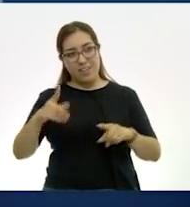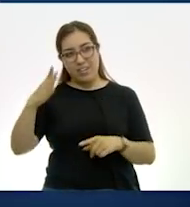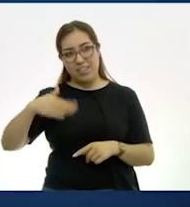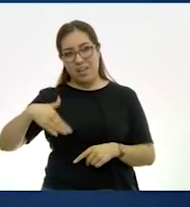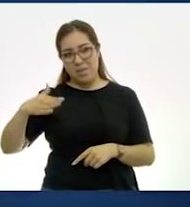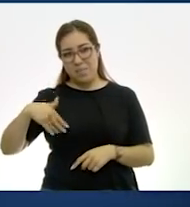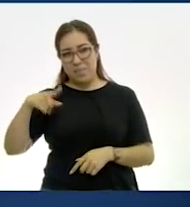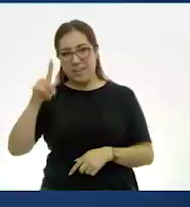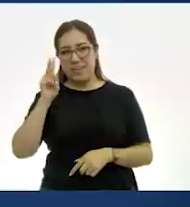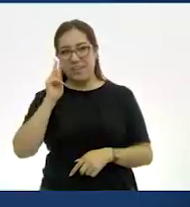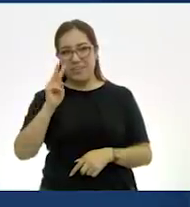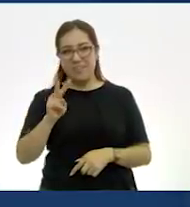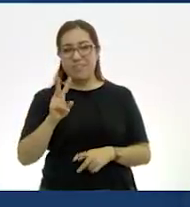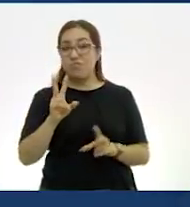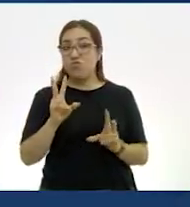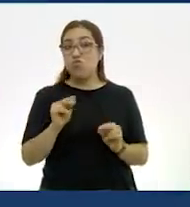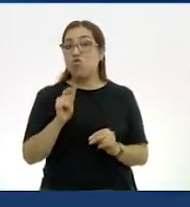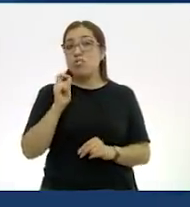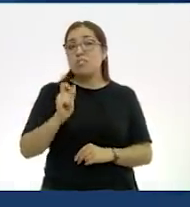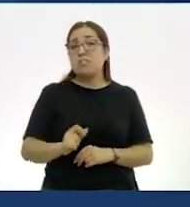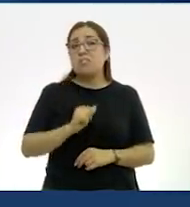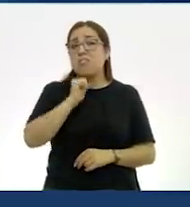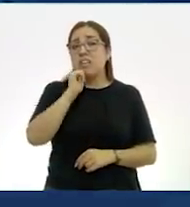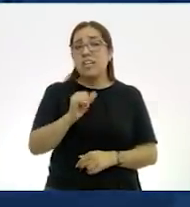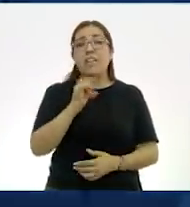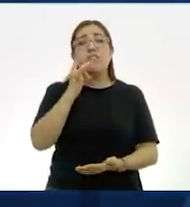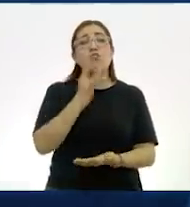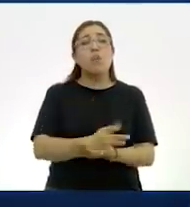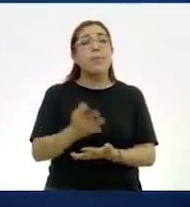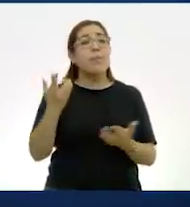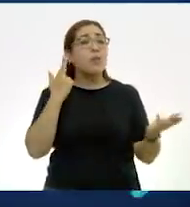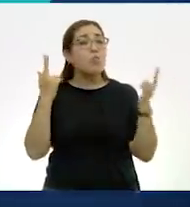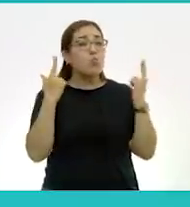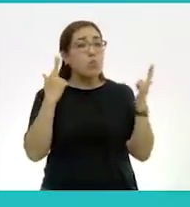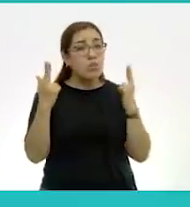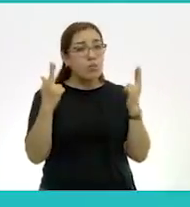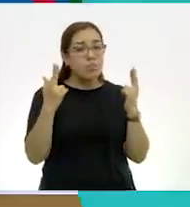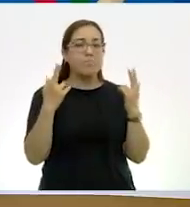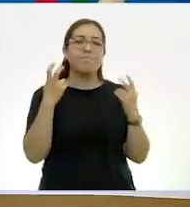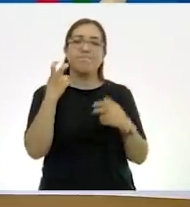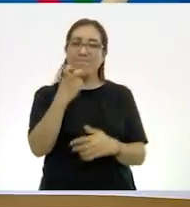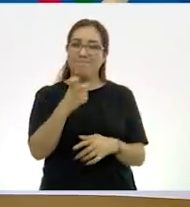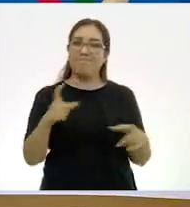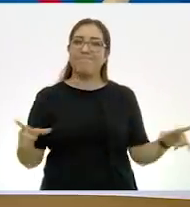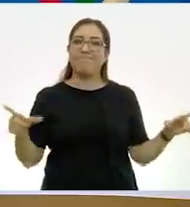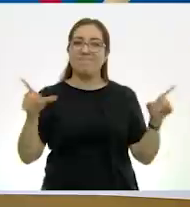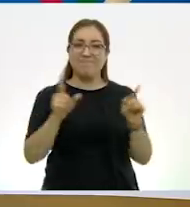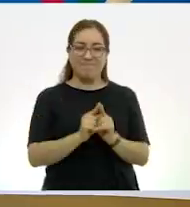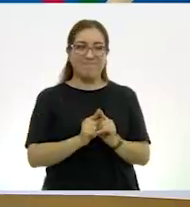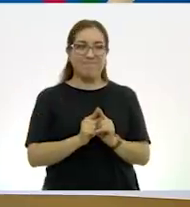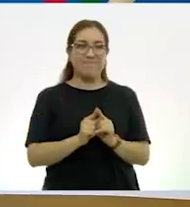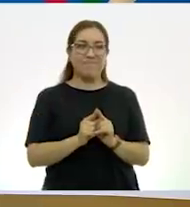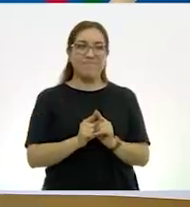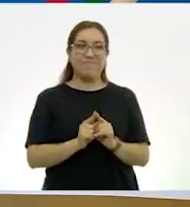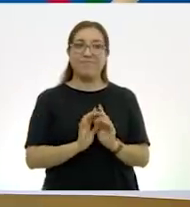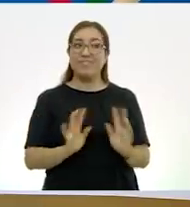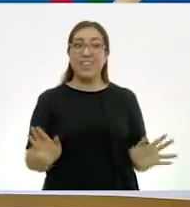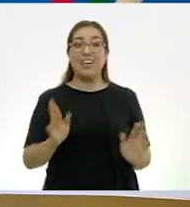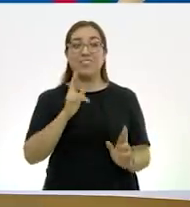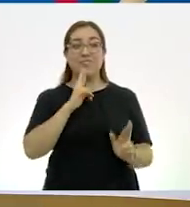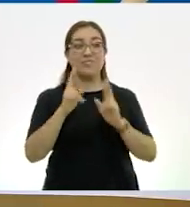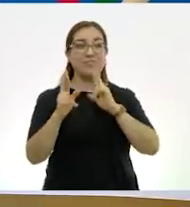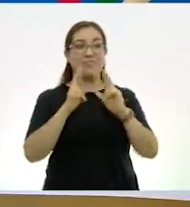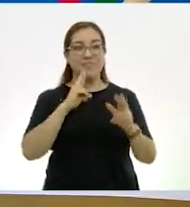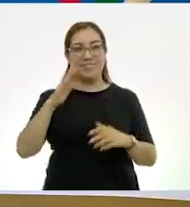jeroglíficos, no representan ideas, sino sonidos. Así es como damos contestación a